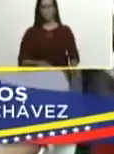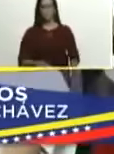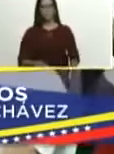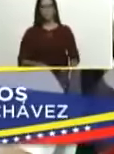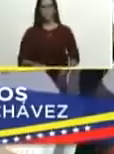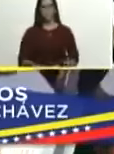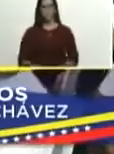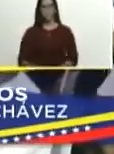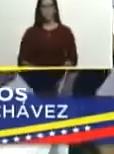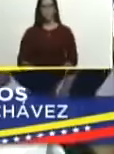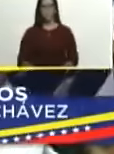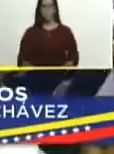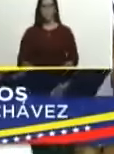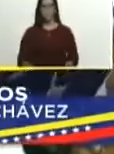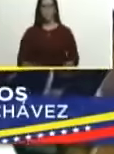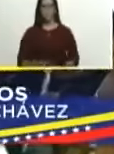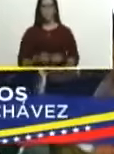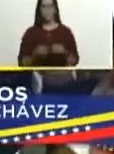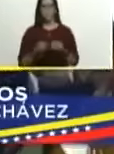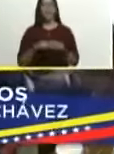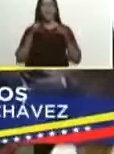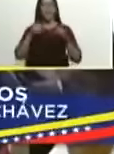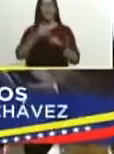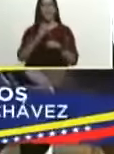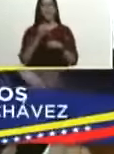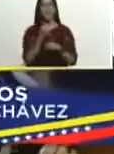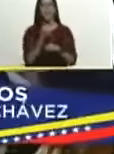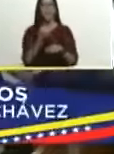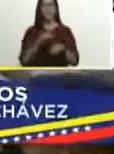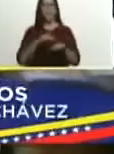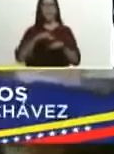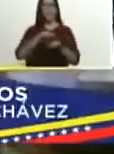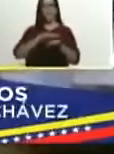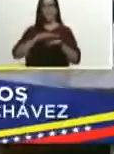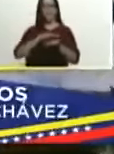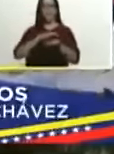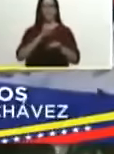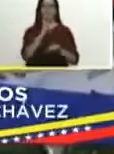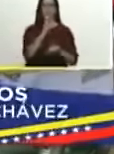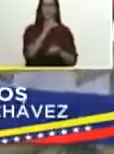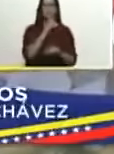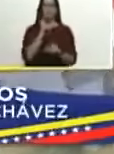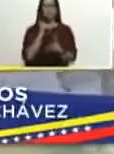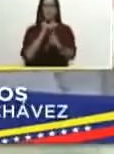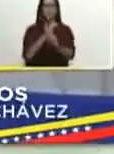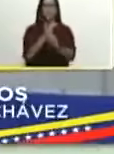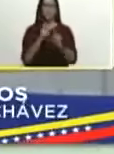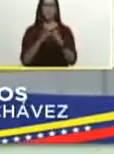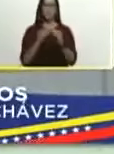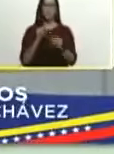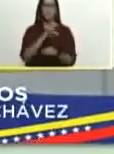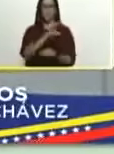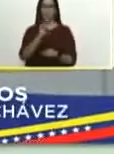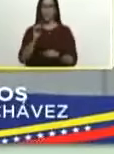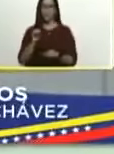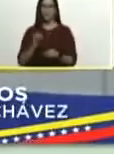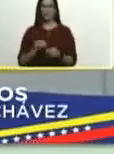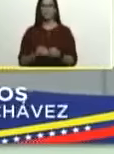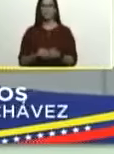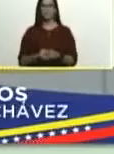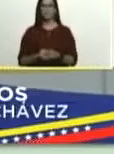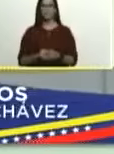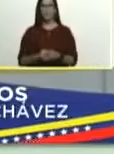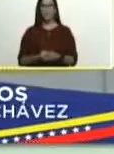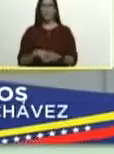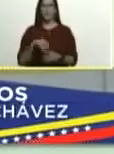Aquí están varios ministros. Los voy a nombrar porque tienen relación directa con todo lo que ustedes dicen, ¿no?